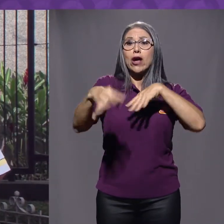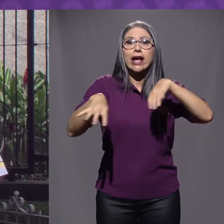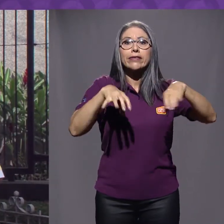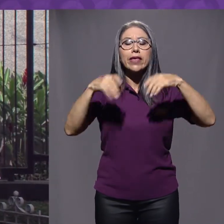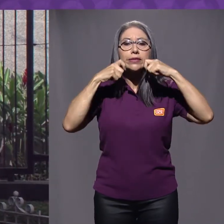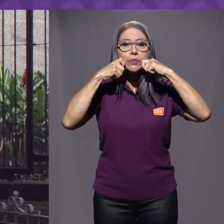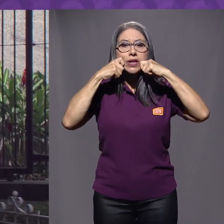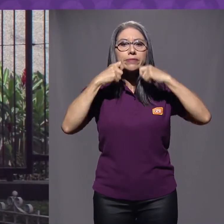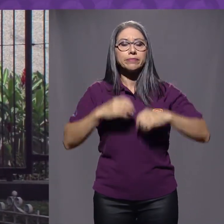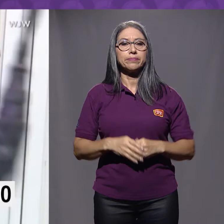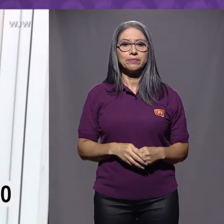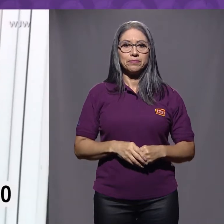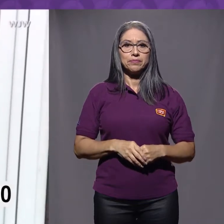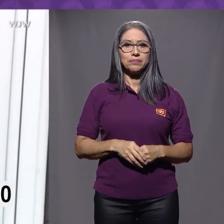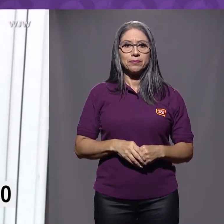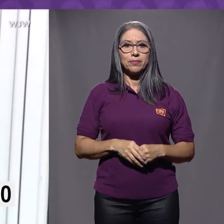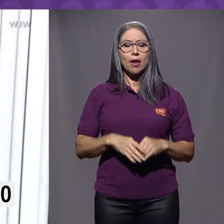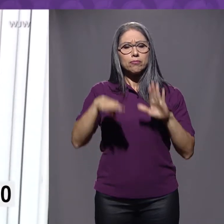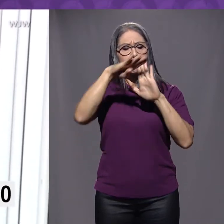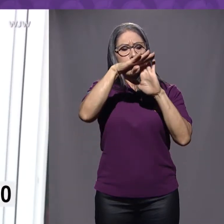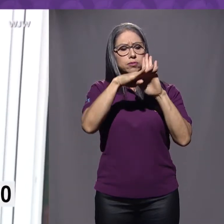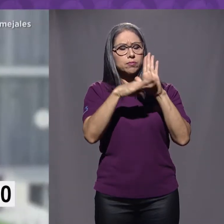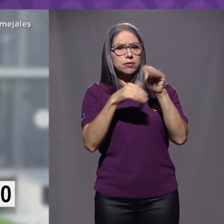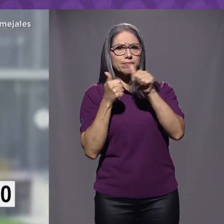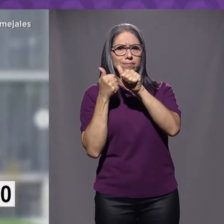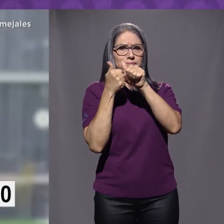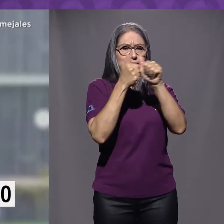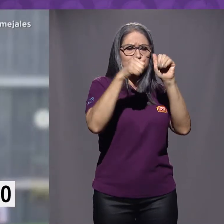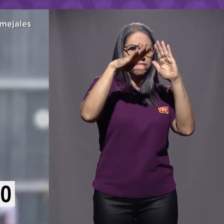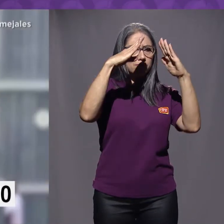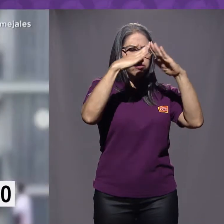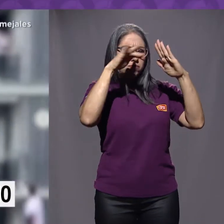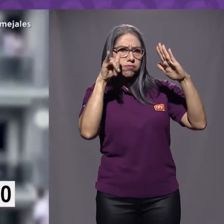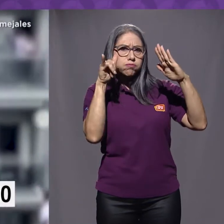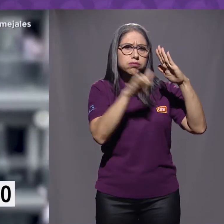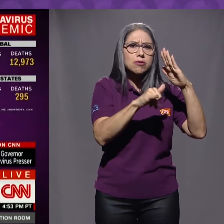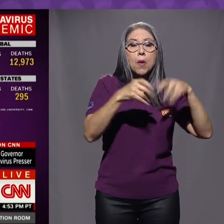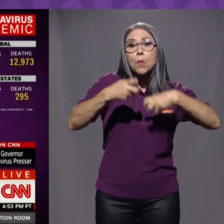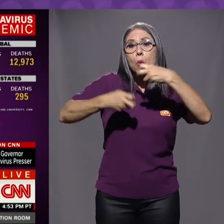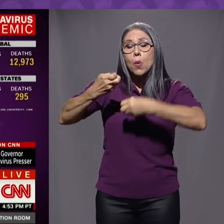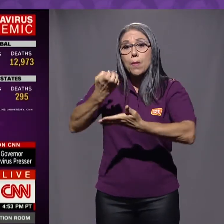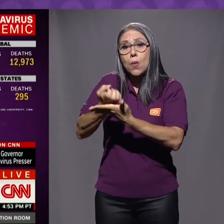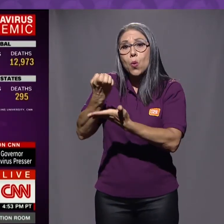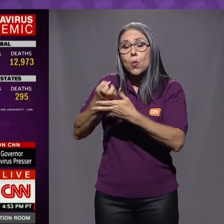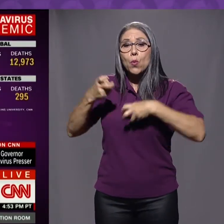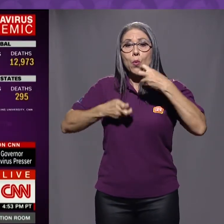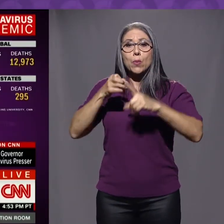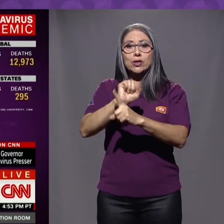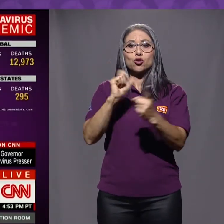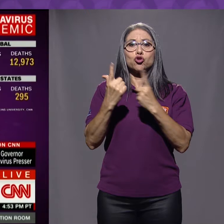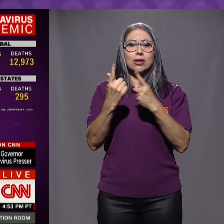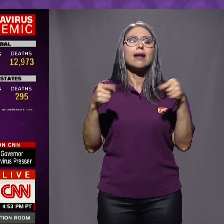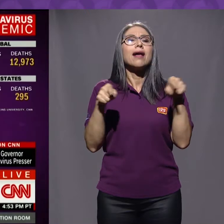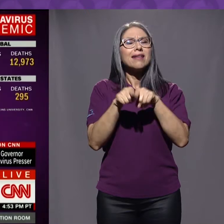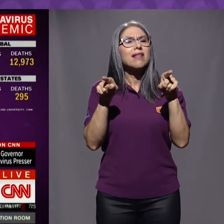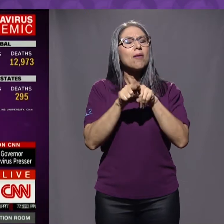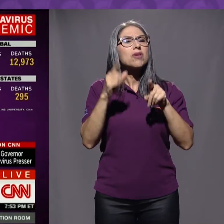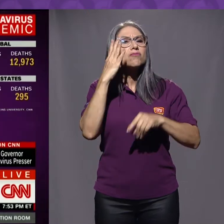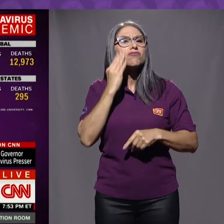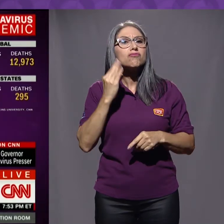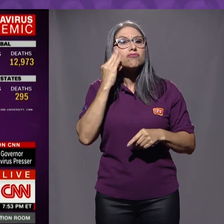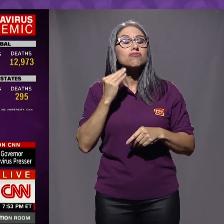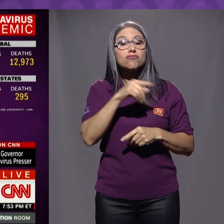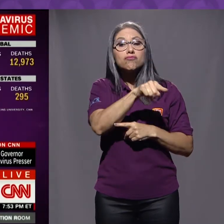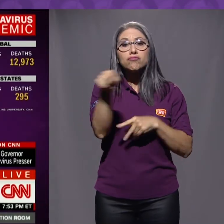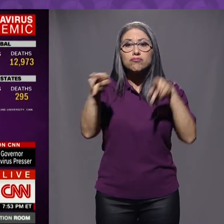actividades presenciales. Las medidas de confinamiento, la crisis económica y social también ha expuesto a las personas